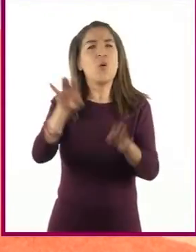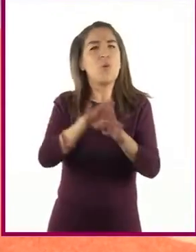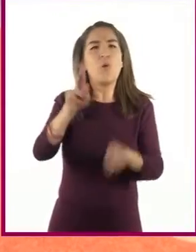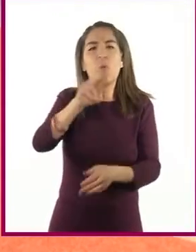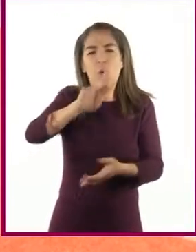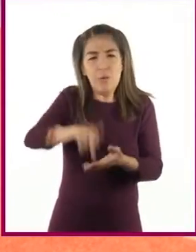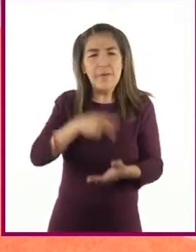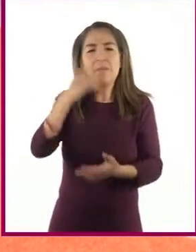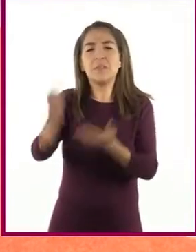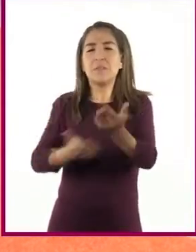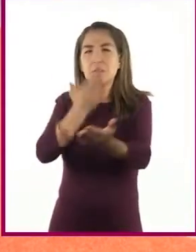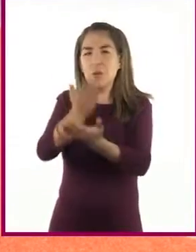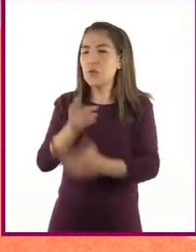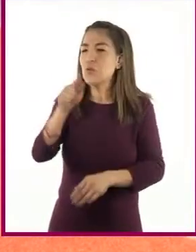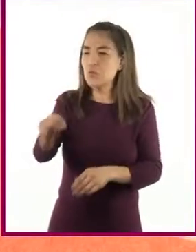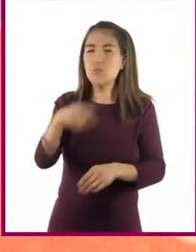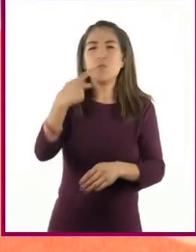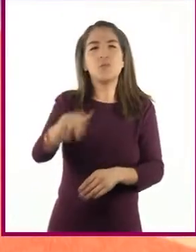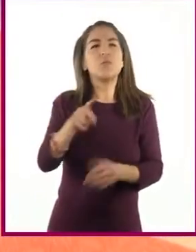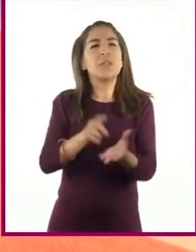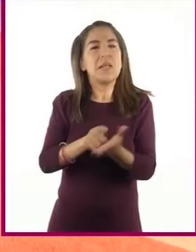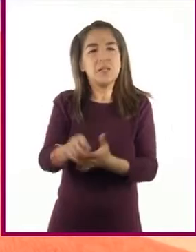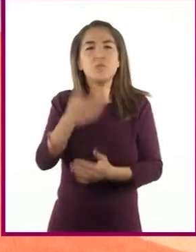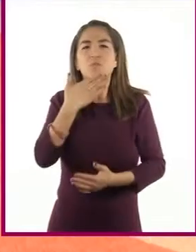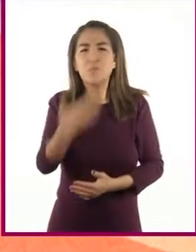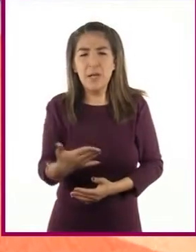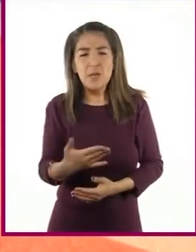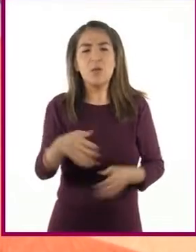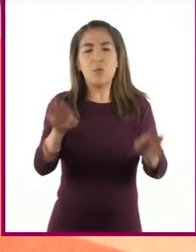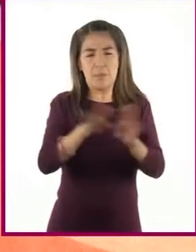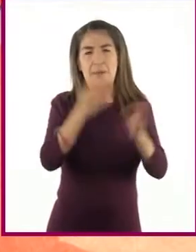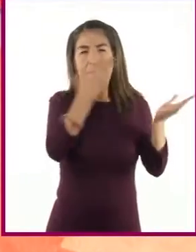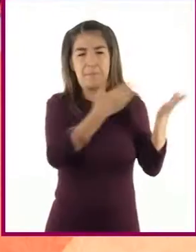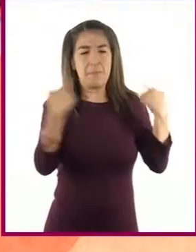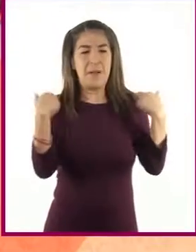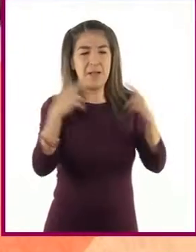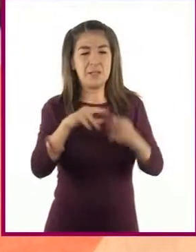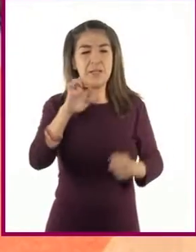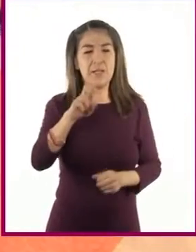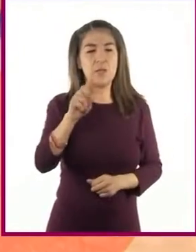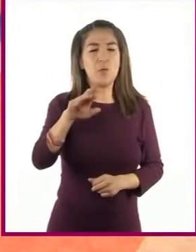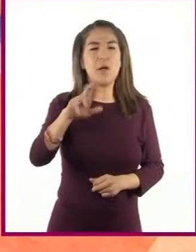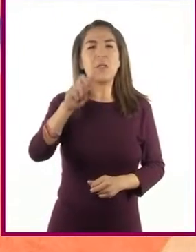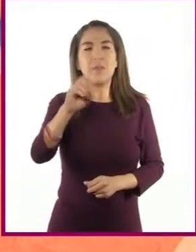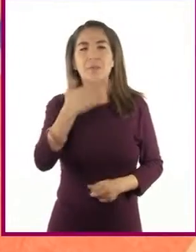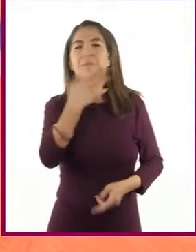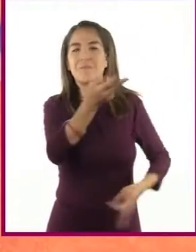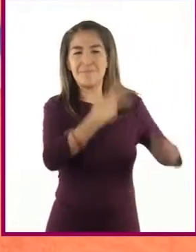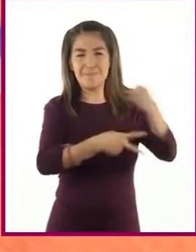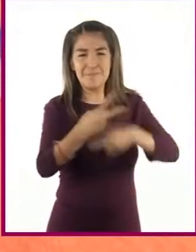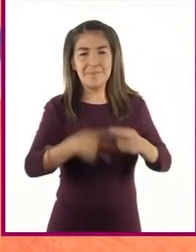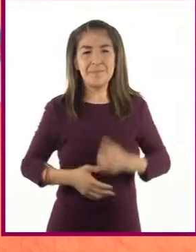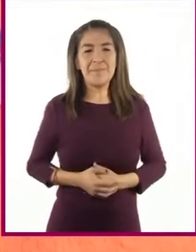tenemos a un experto en el tema, el maestro Eduardo Brambila. Bienvenido, maestro.